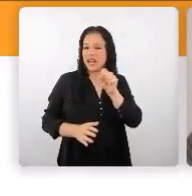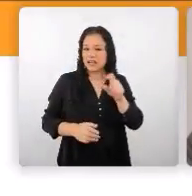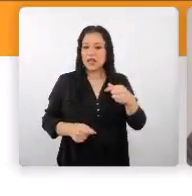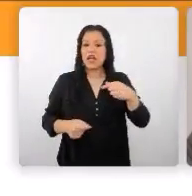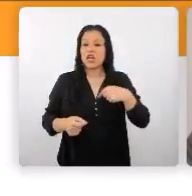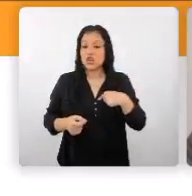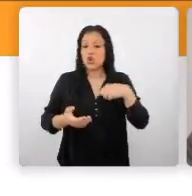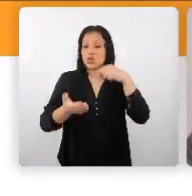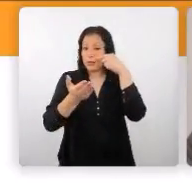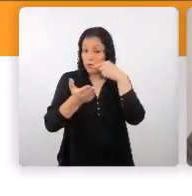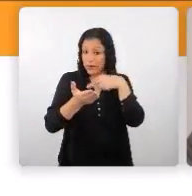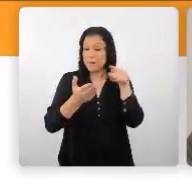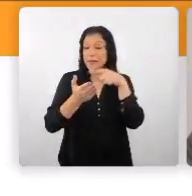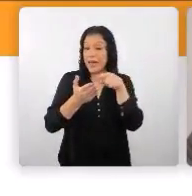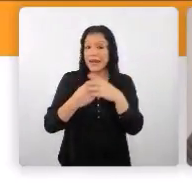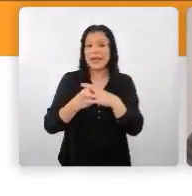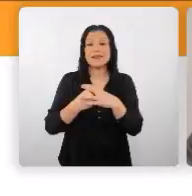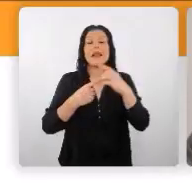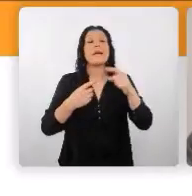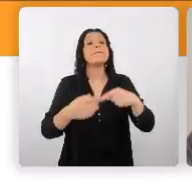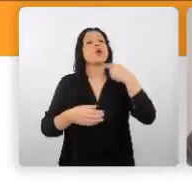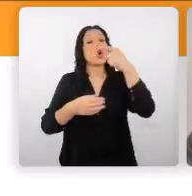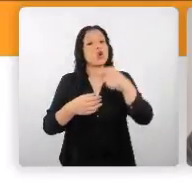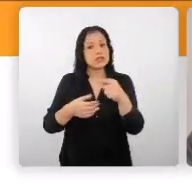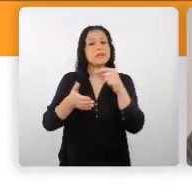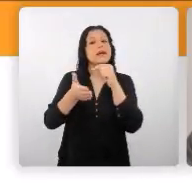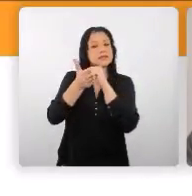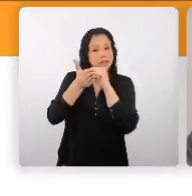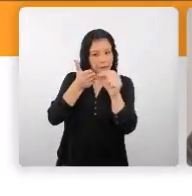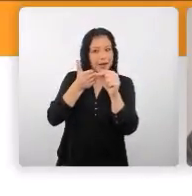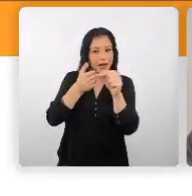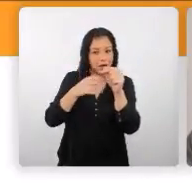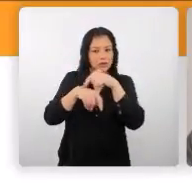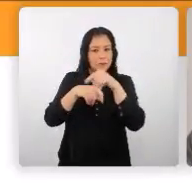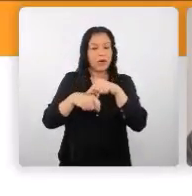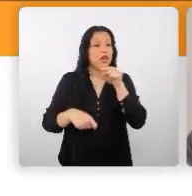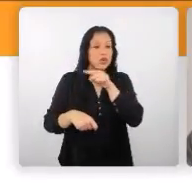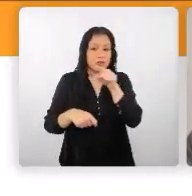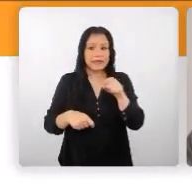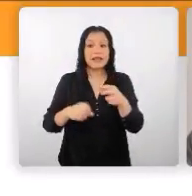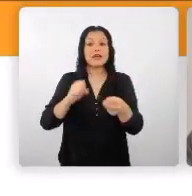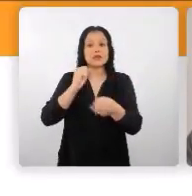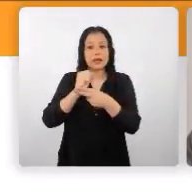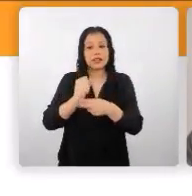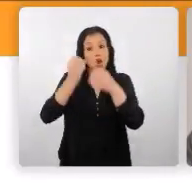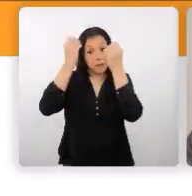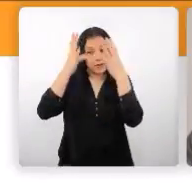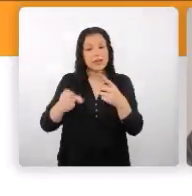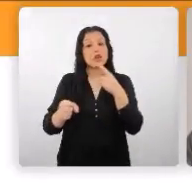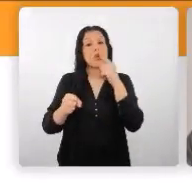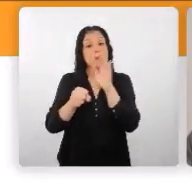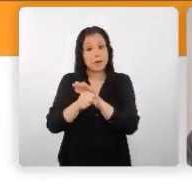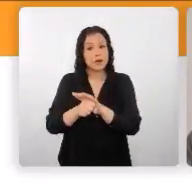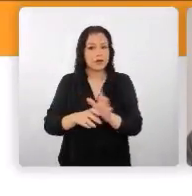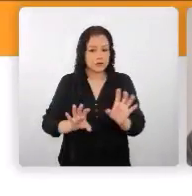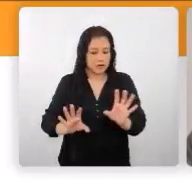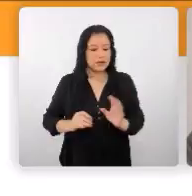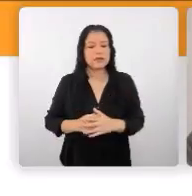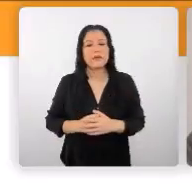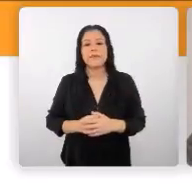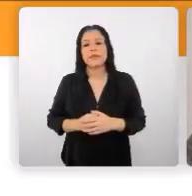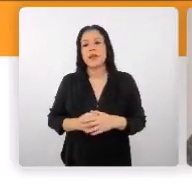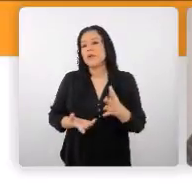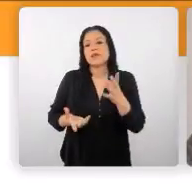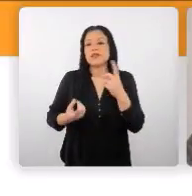enviar esta información durante la próxima semana y tienen que asegurarse de cumplir con ese deadline. De lo contrario,